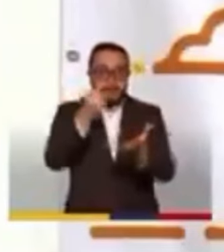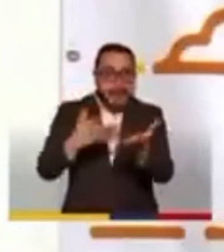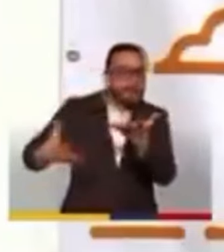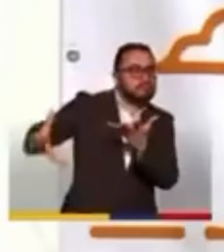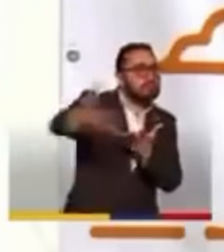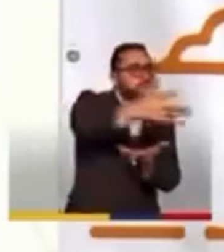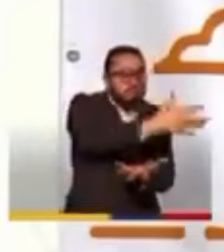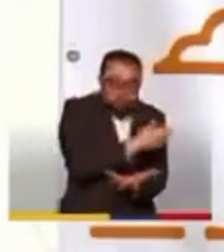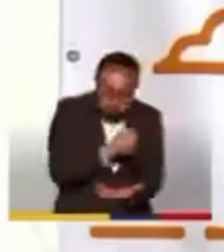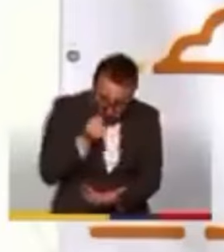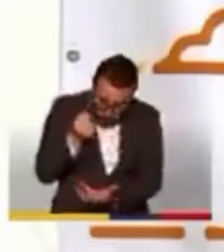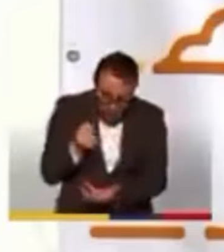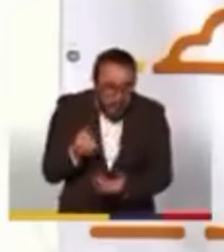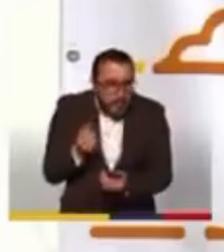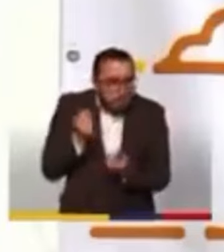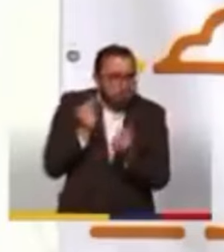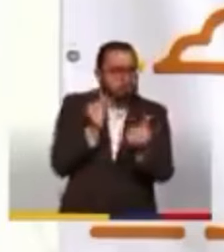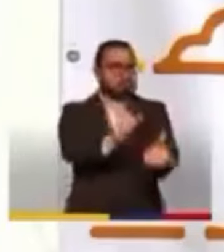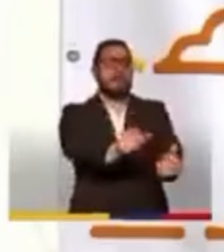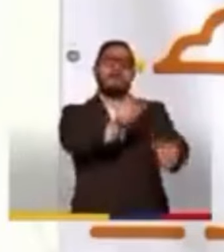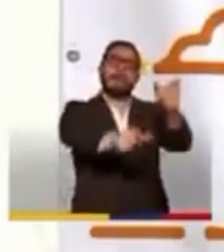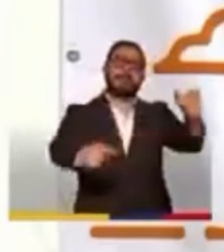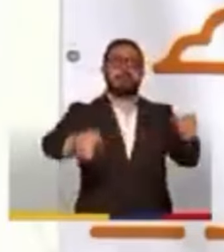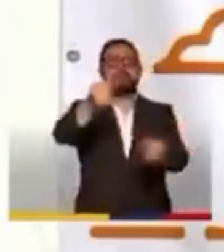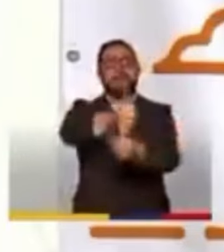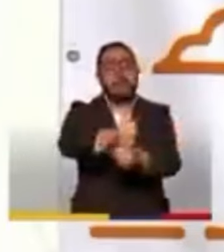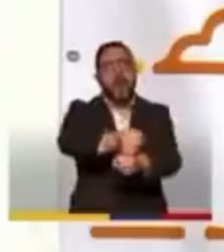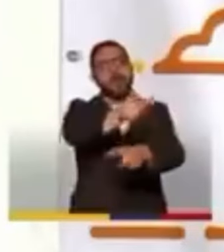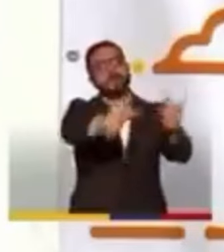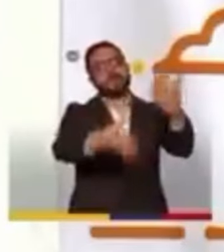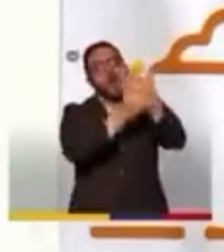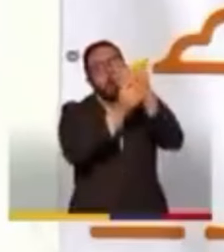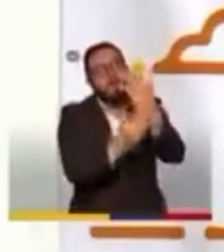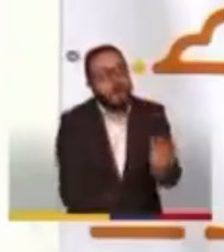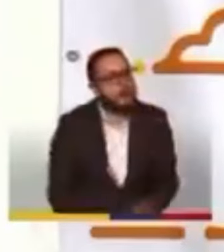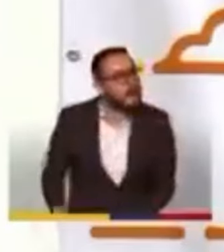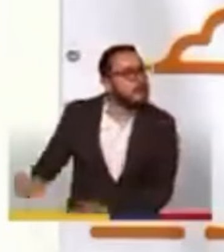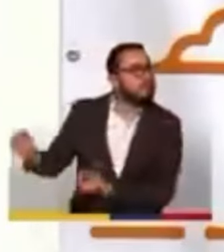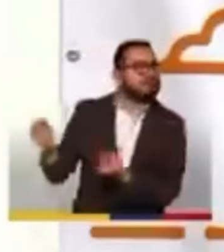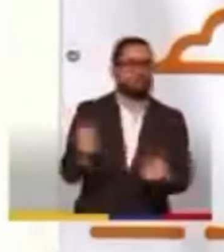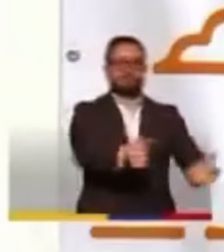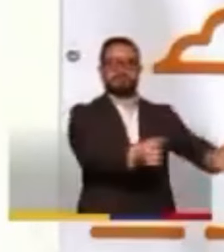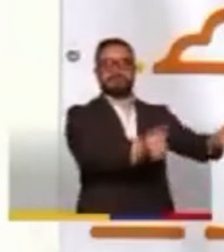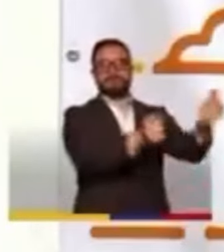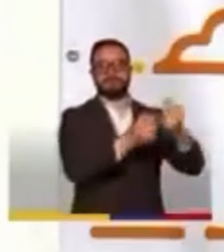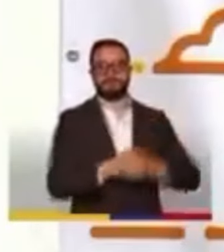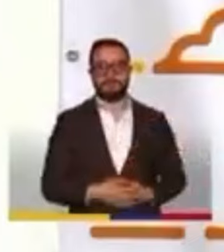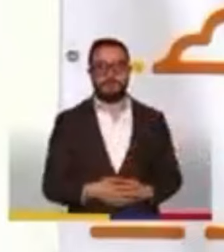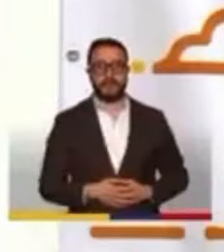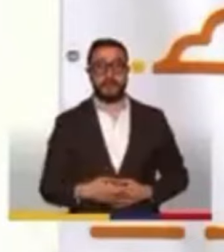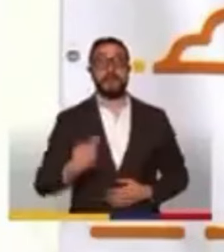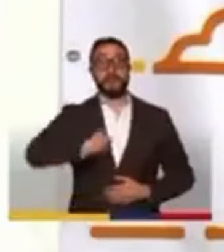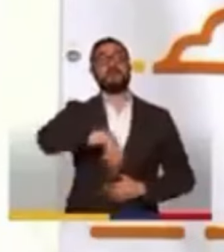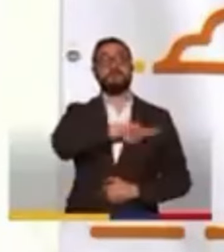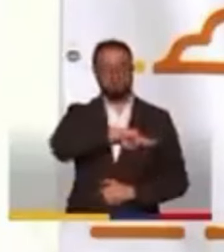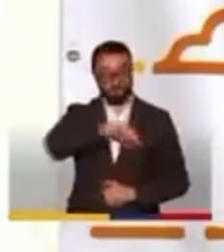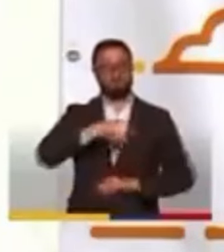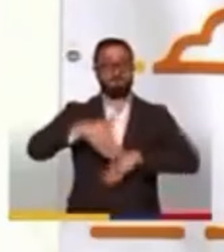presupuestal para la gente trabajadora y pobre de Colombia. Esto lo vamos a defender,